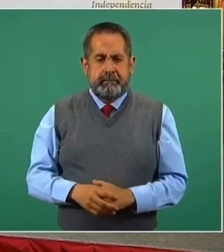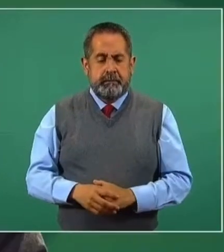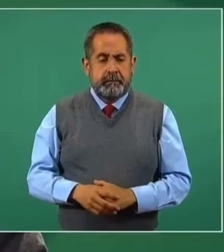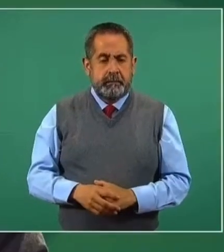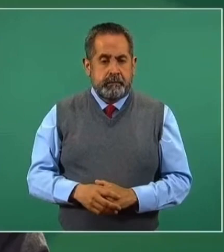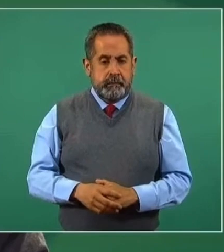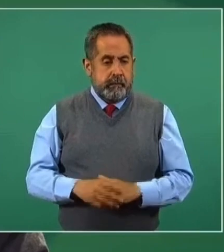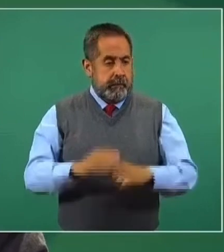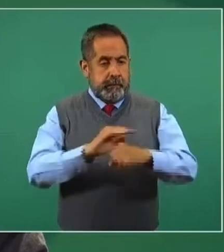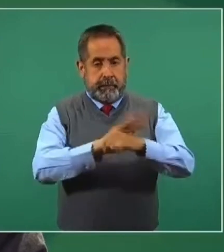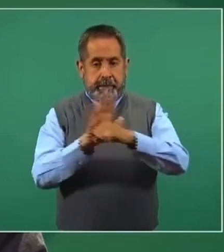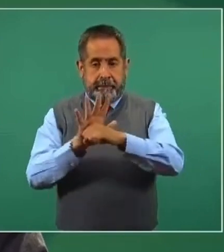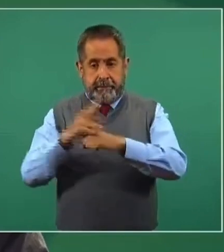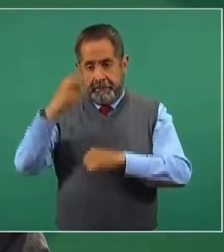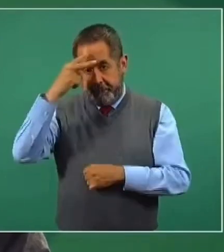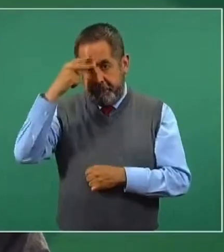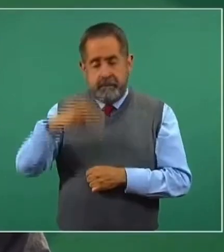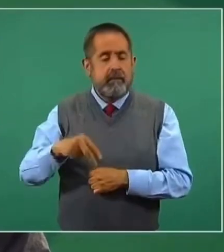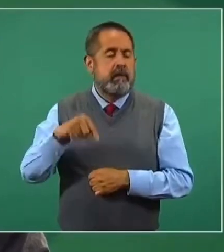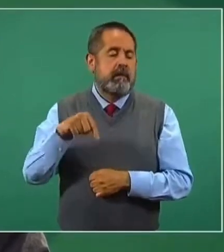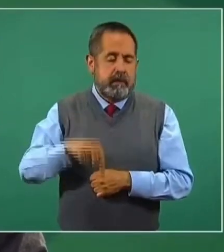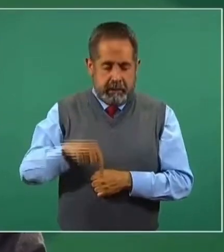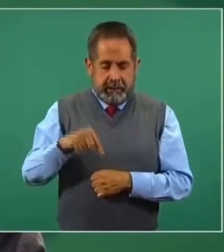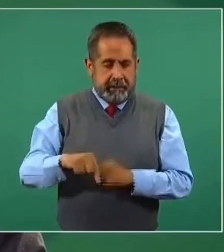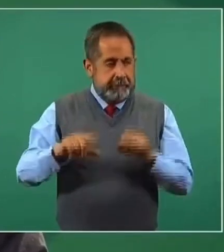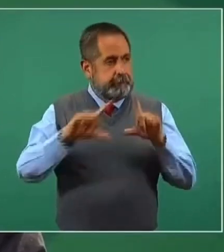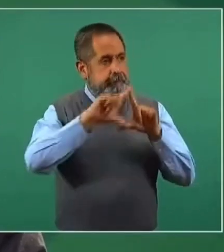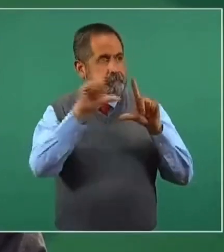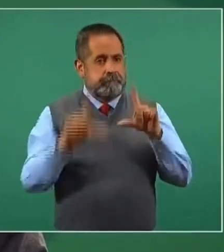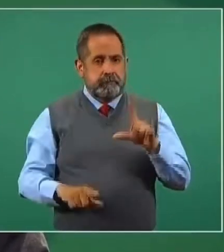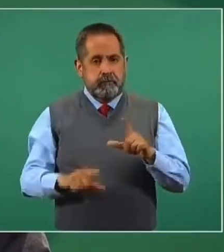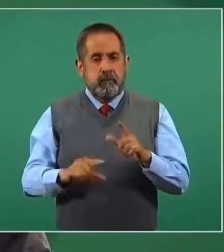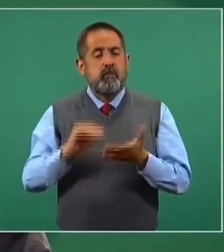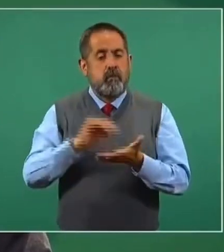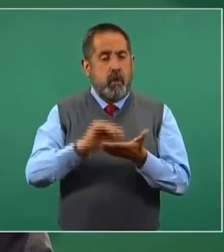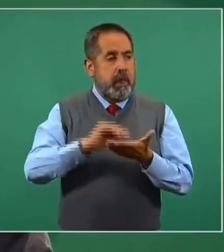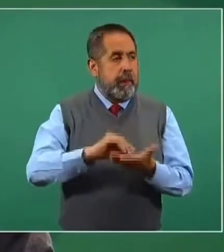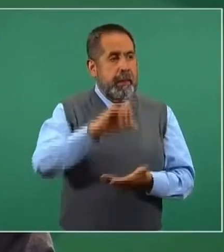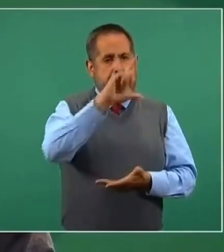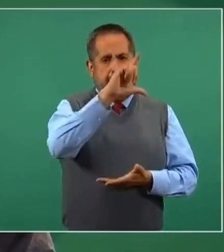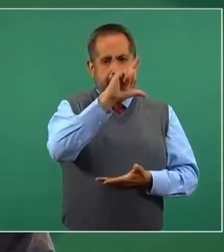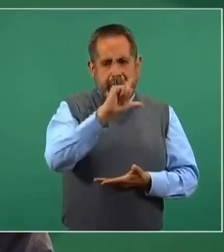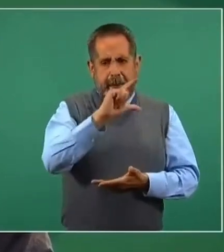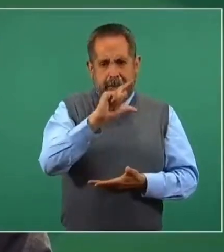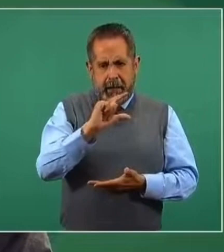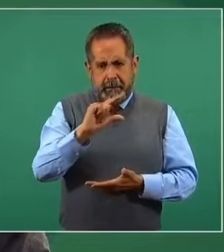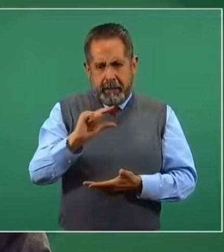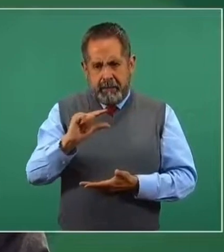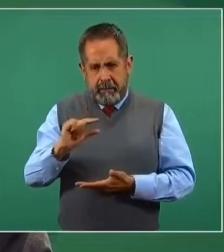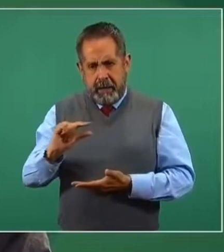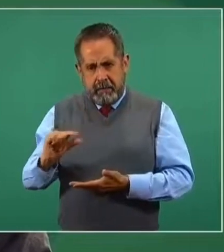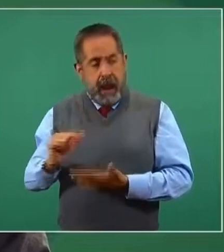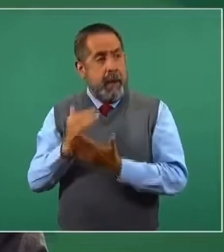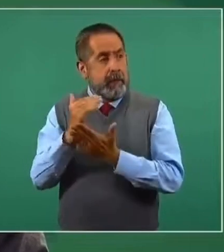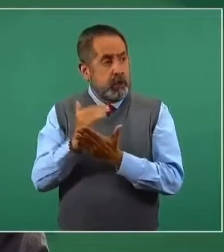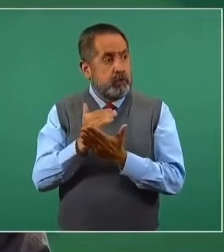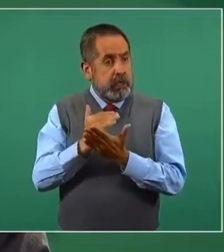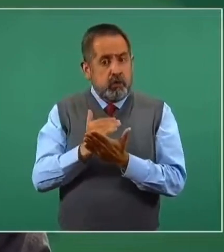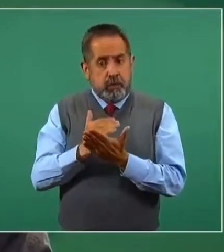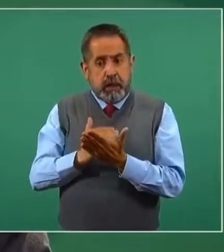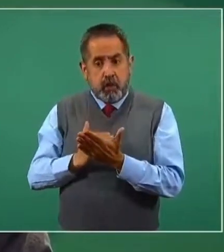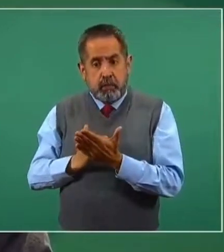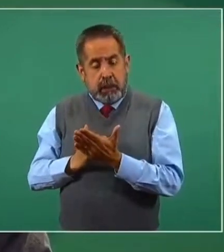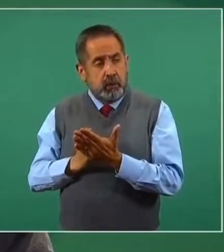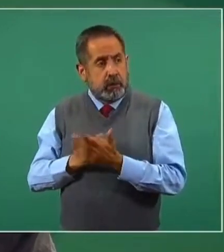La epidemia en México, la epidemia de COVID-19, sigue a la baja, sigue reduciéndose, tenemos cada día menos casos que el